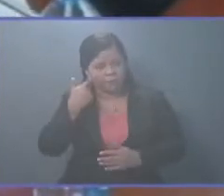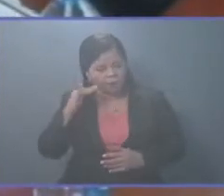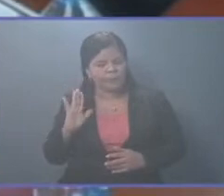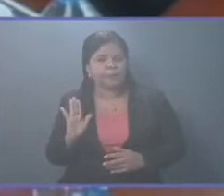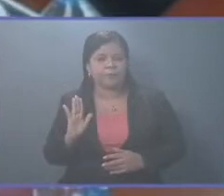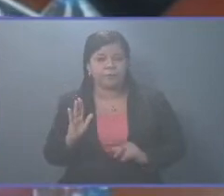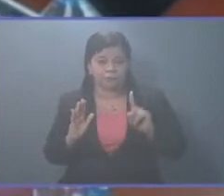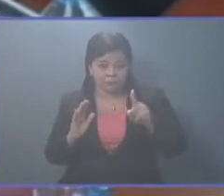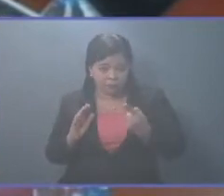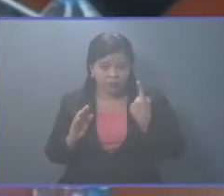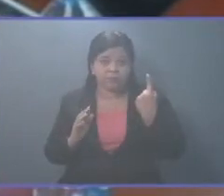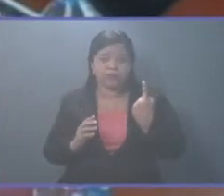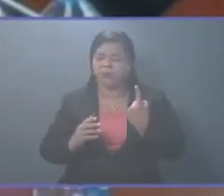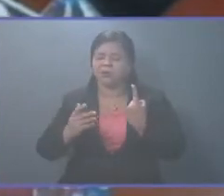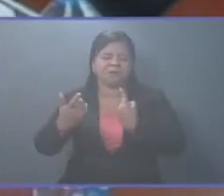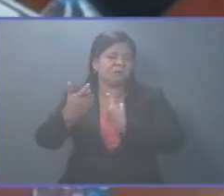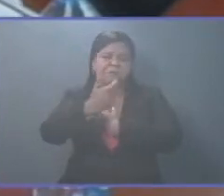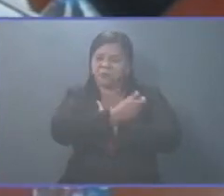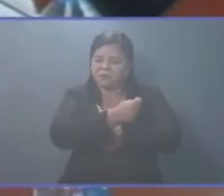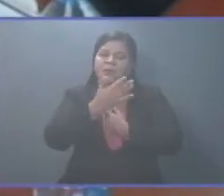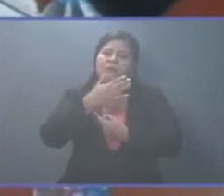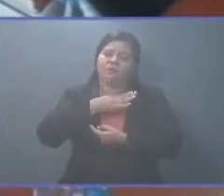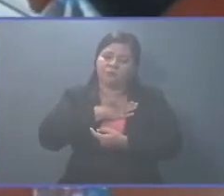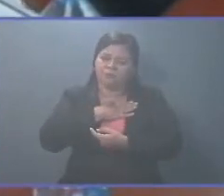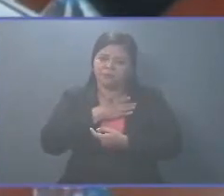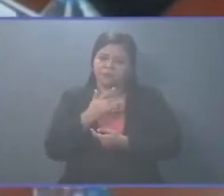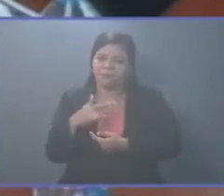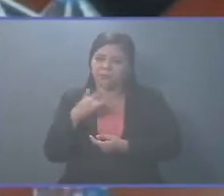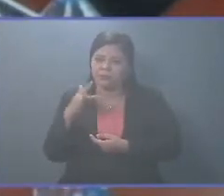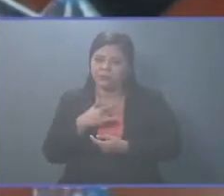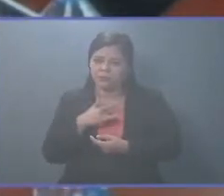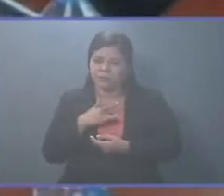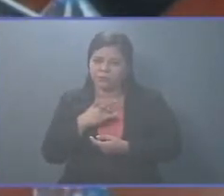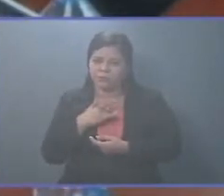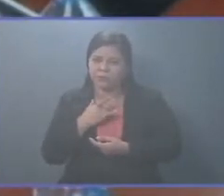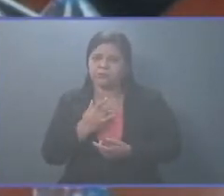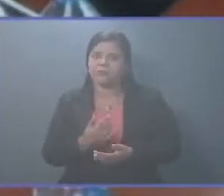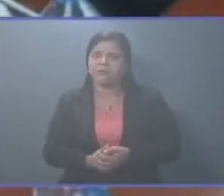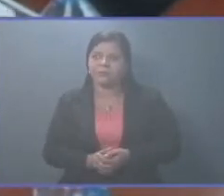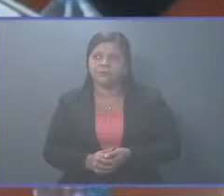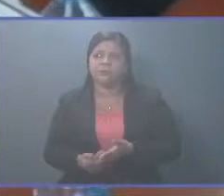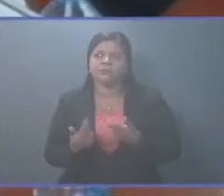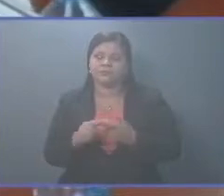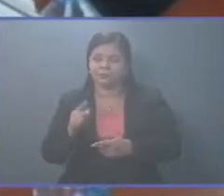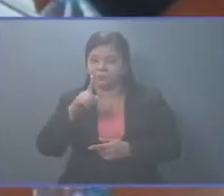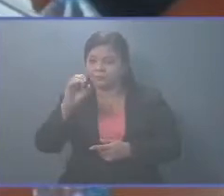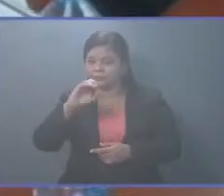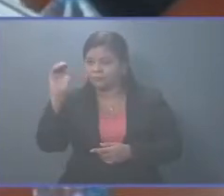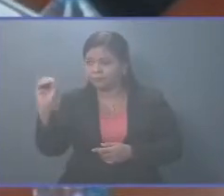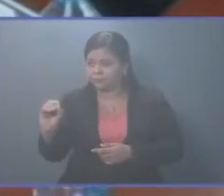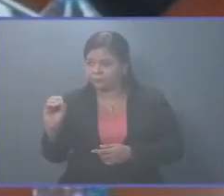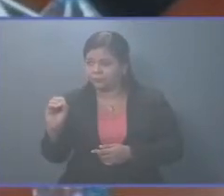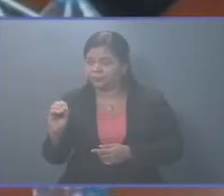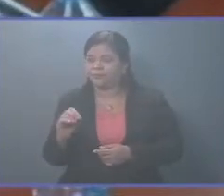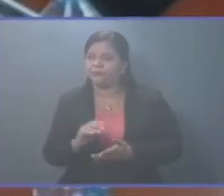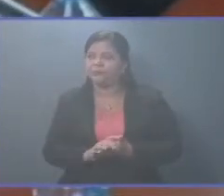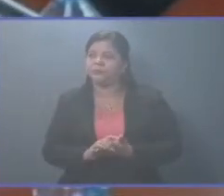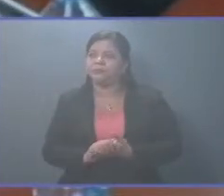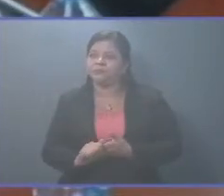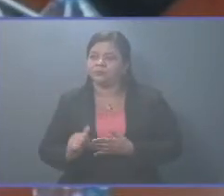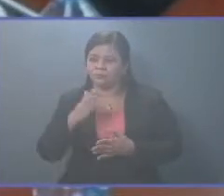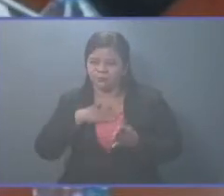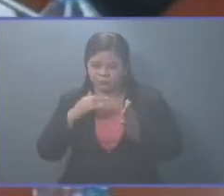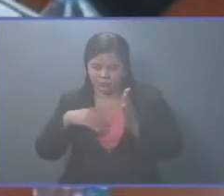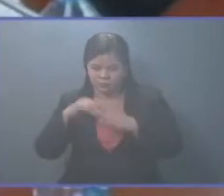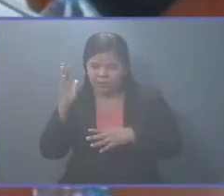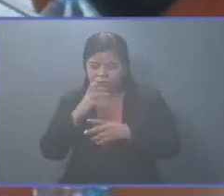La única vacuna en la cual yo podría estar, digamos, 100% casi